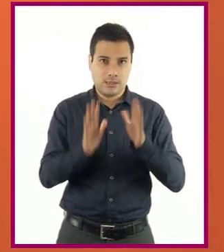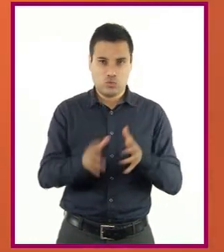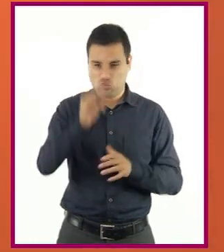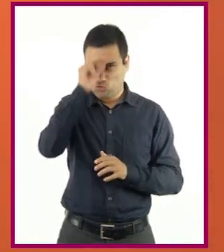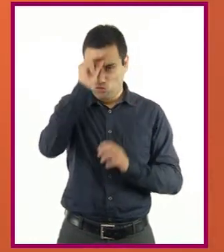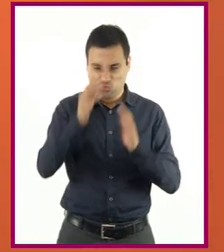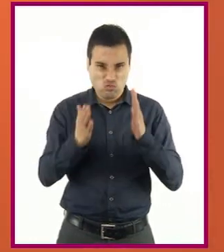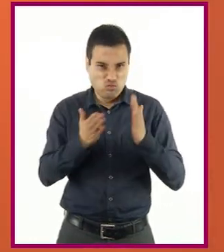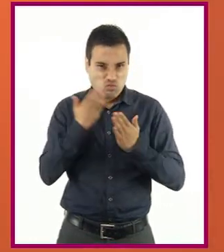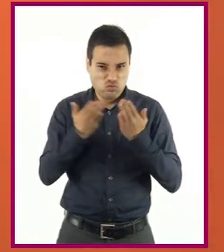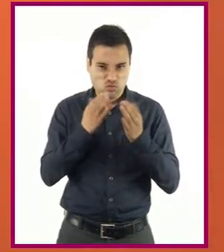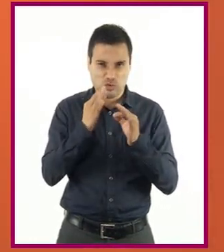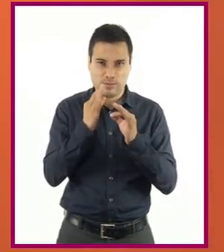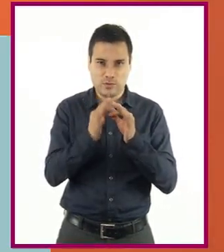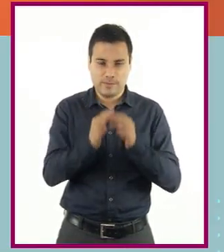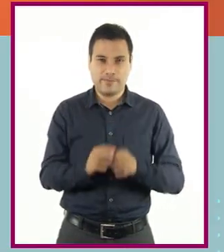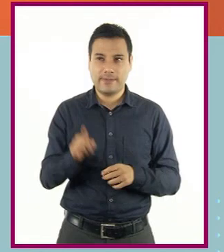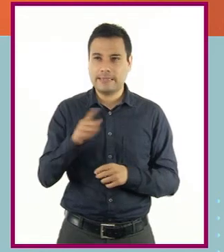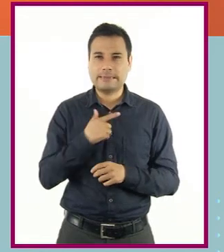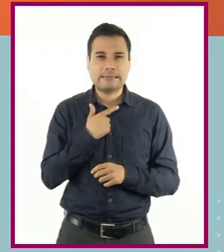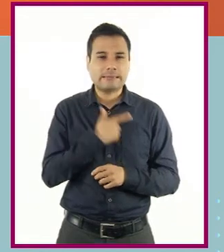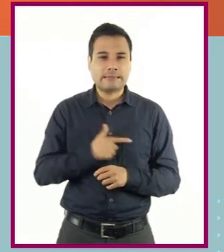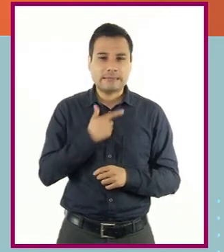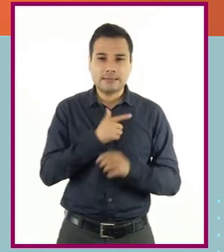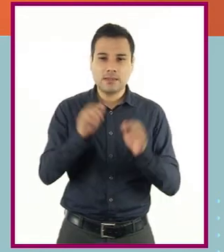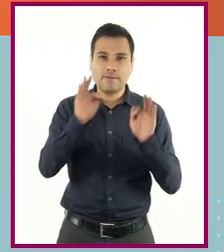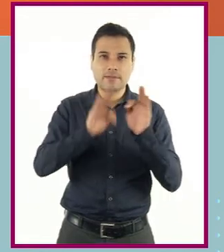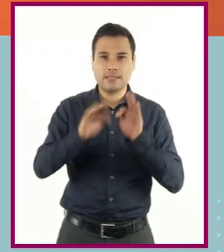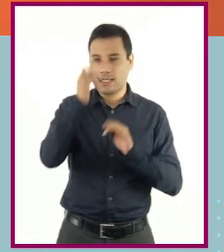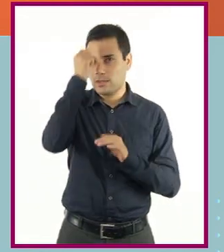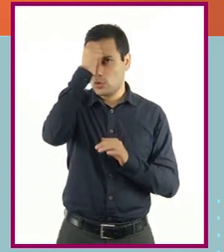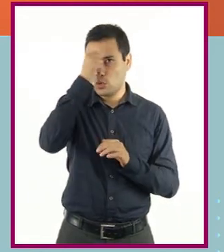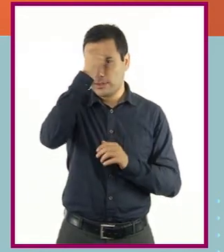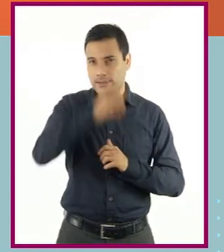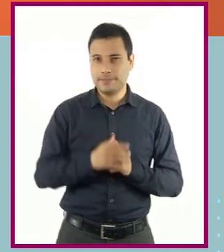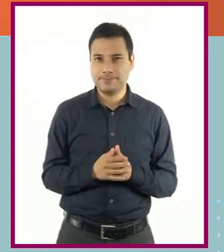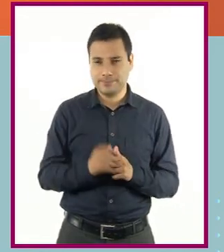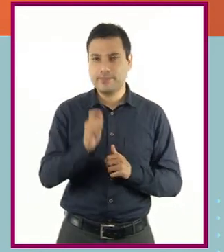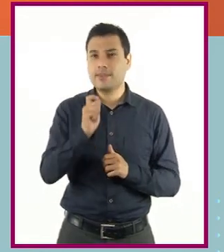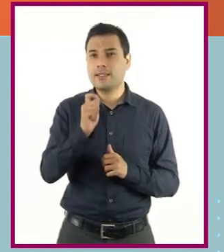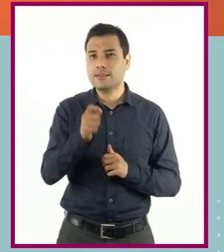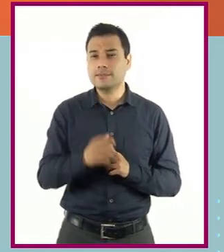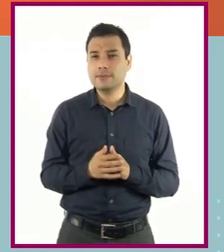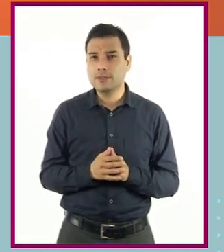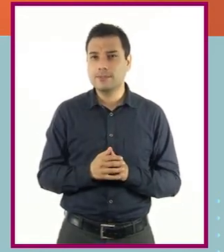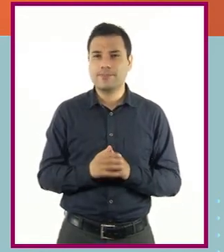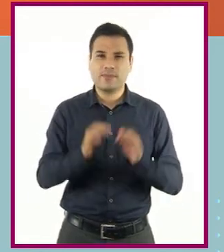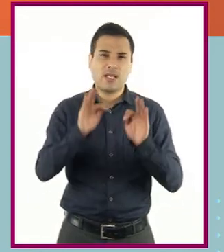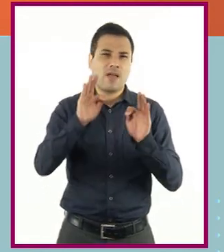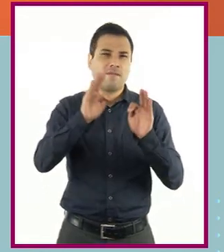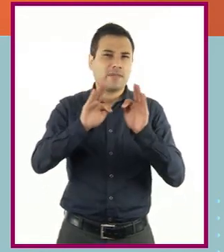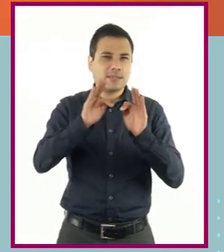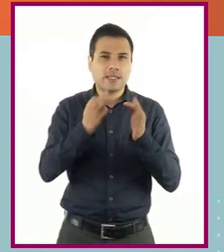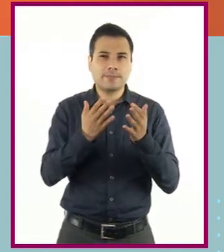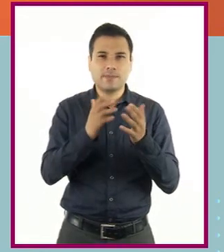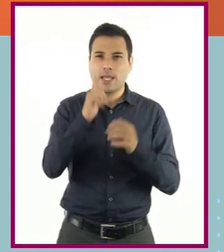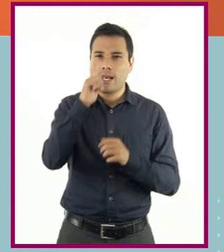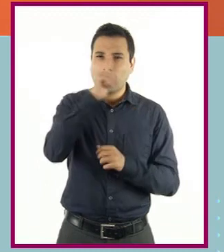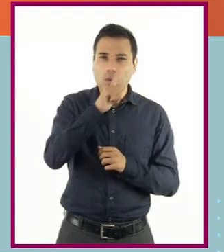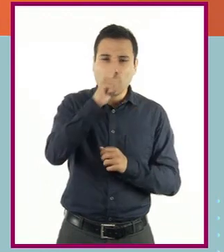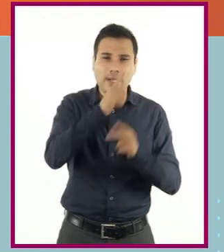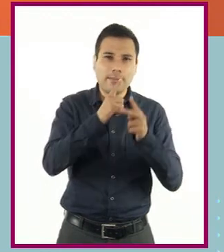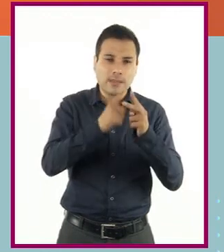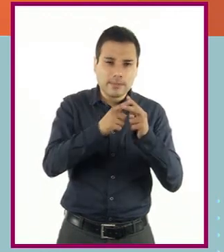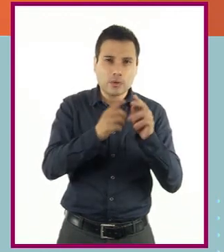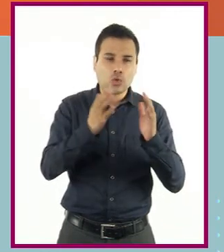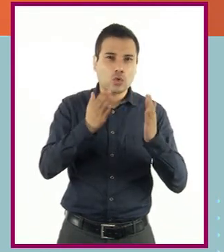de licenciatura se inclinó por la física teórica, que interpreta los fenómenos físicos desde el lenguaje matemático, y